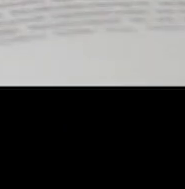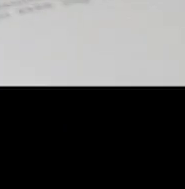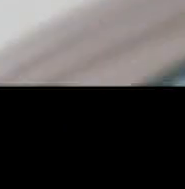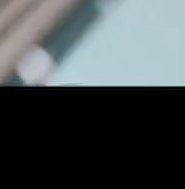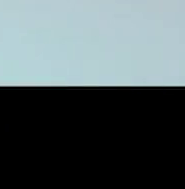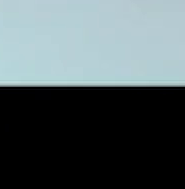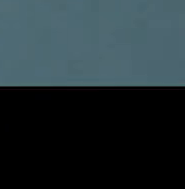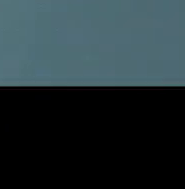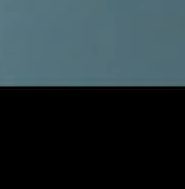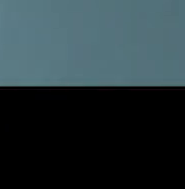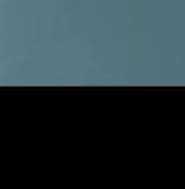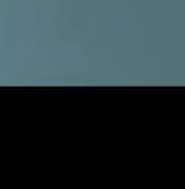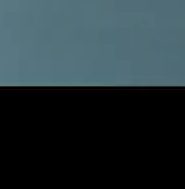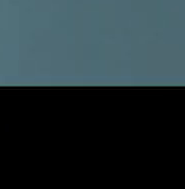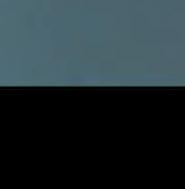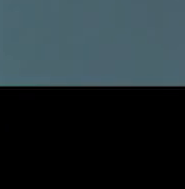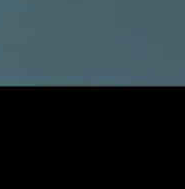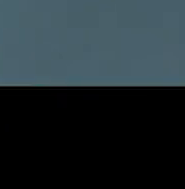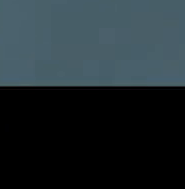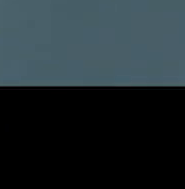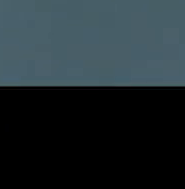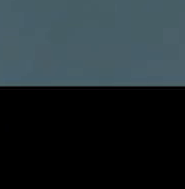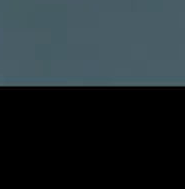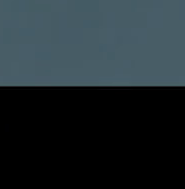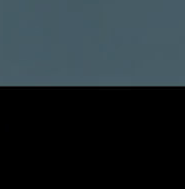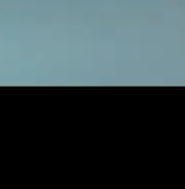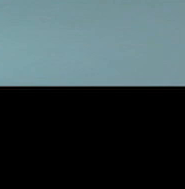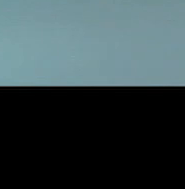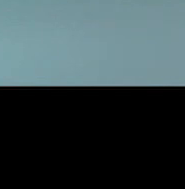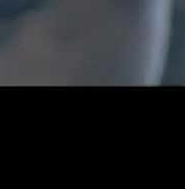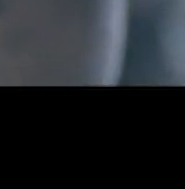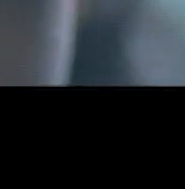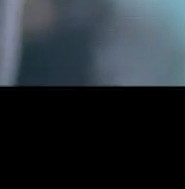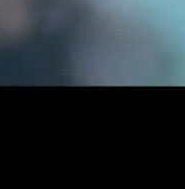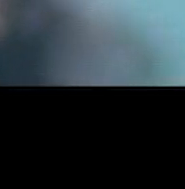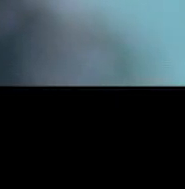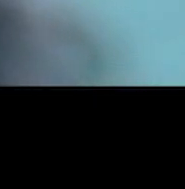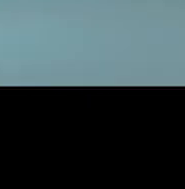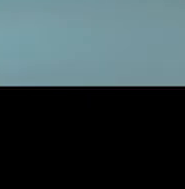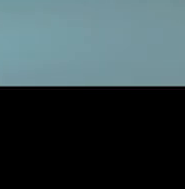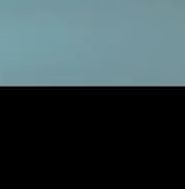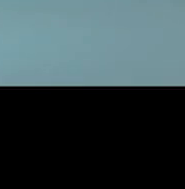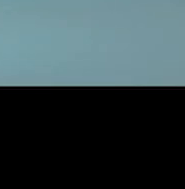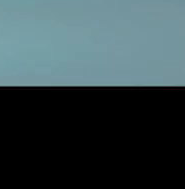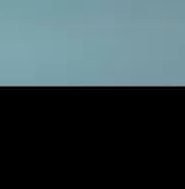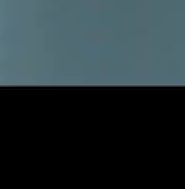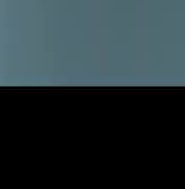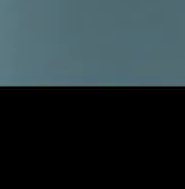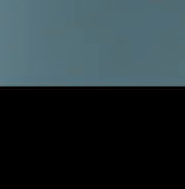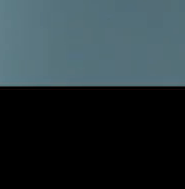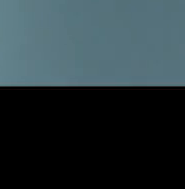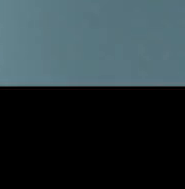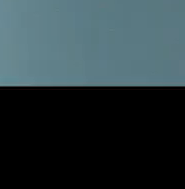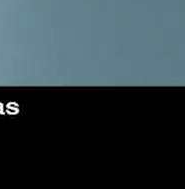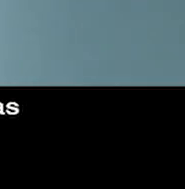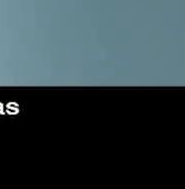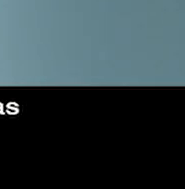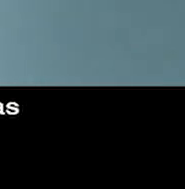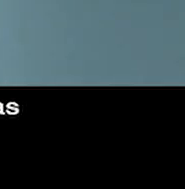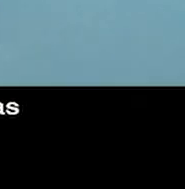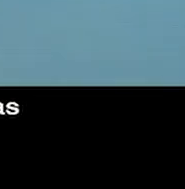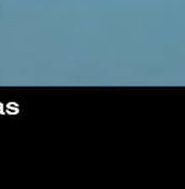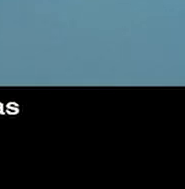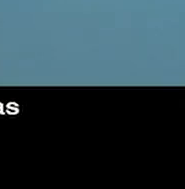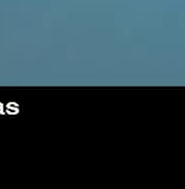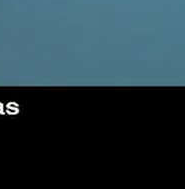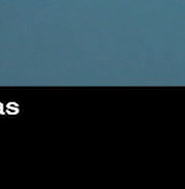Hay decisiones en la vida que pueden cambiar tu futuro para siempre. Estudiar es una de ellas. En CONAPE, creemos en